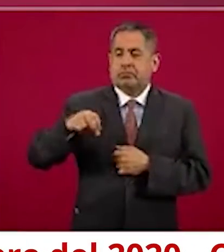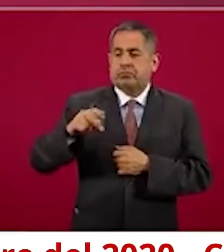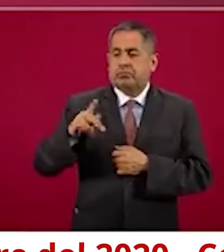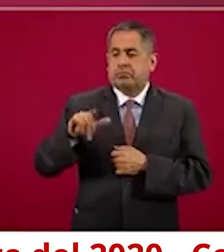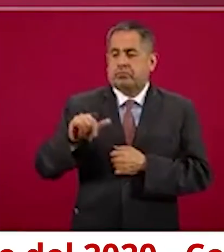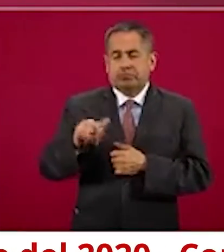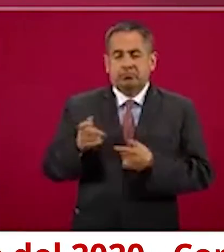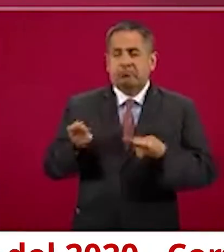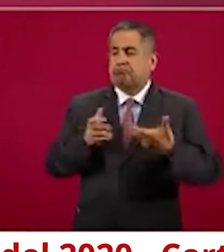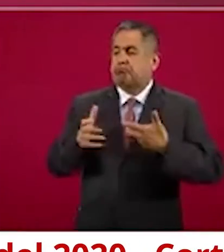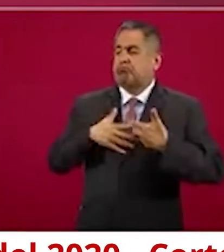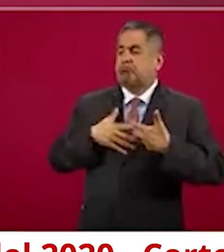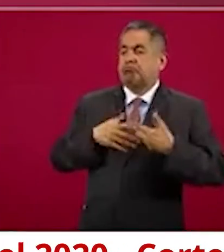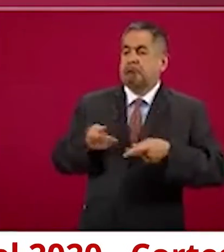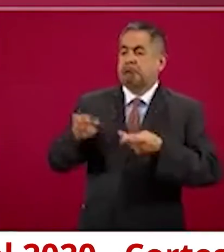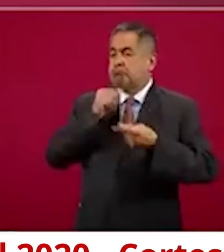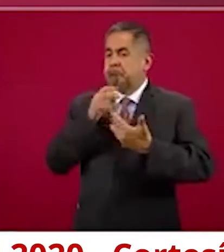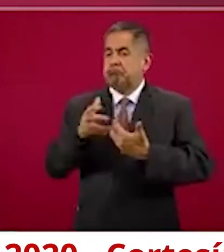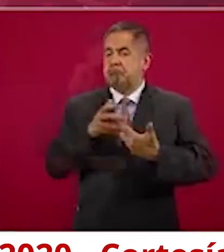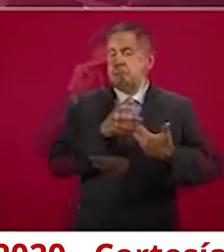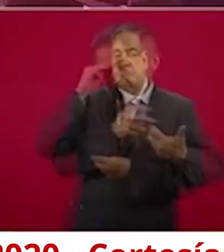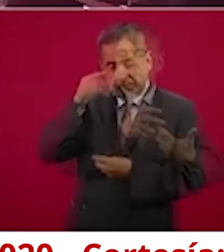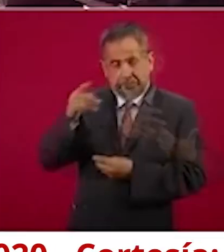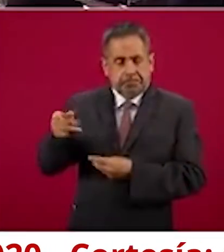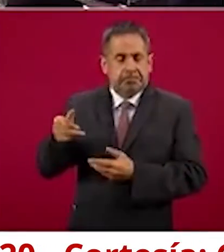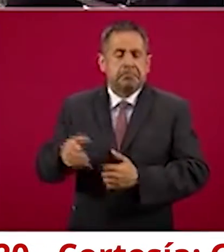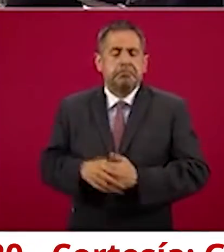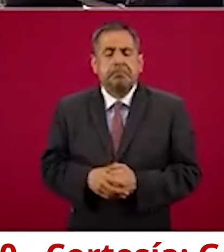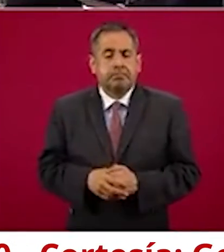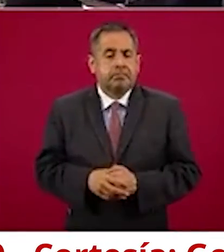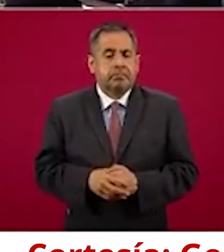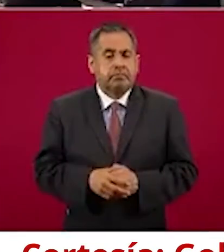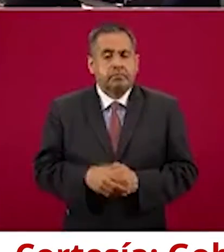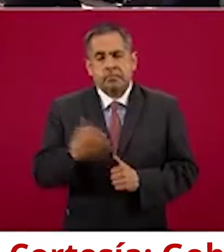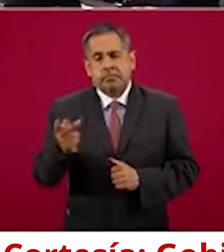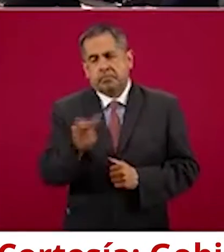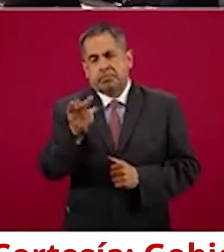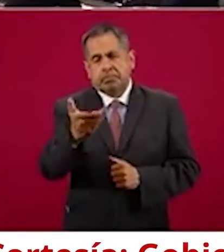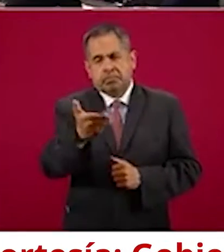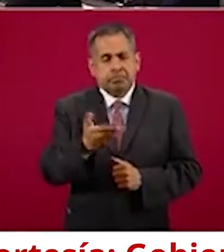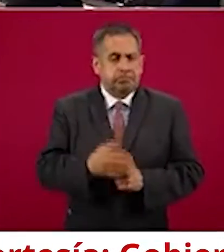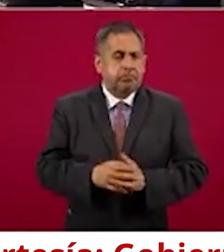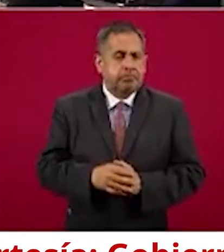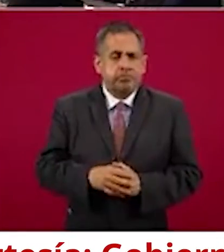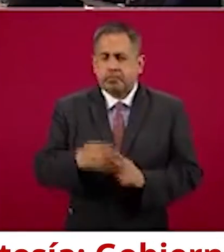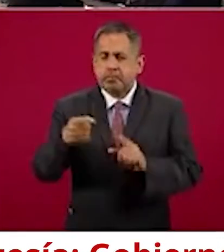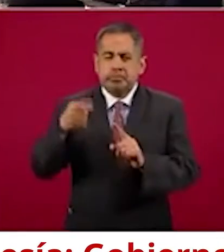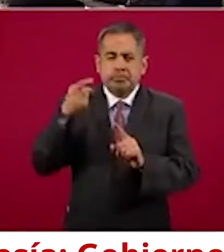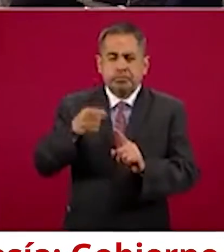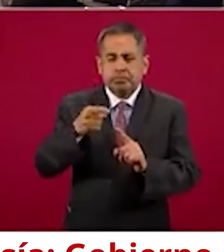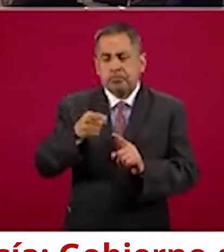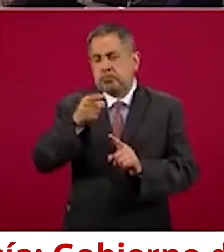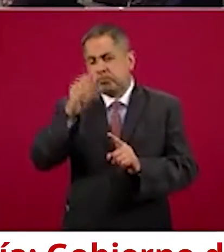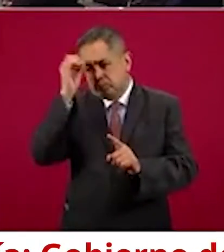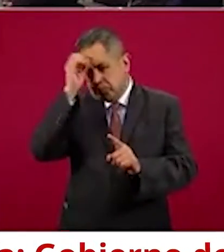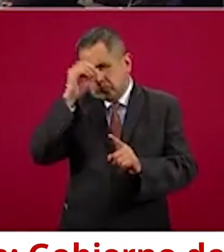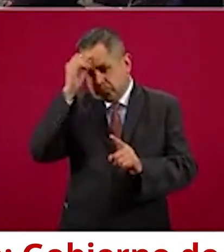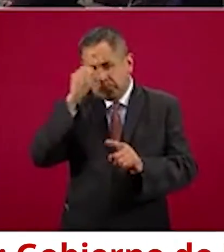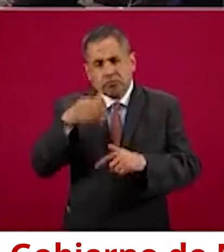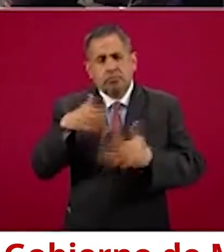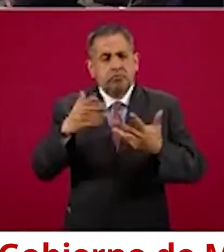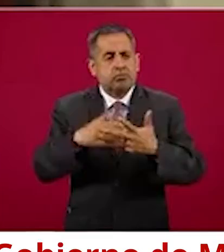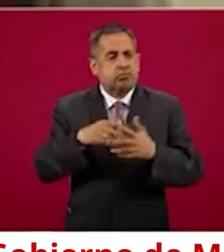afectando la distribución de los medicamentos. Presidente, preguntarle en primer lugar cuál es su opinión sobre el cierre